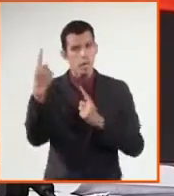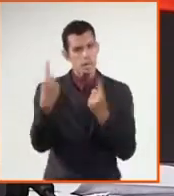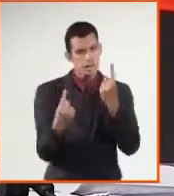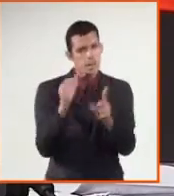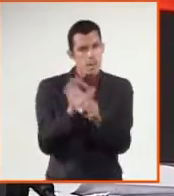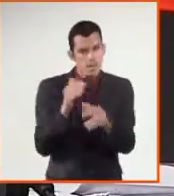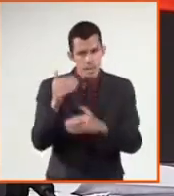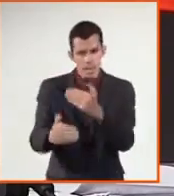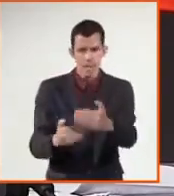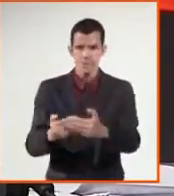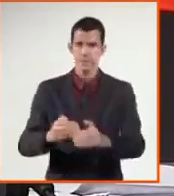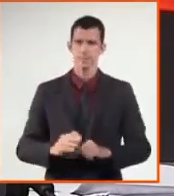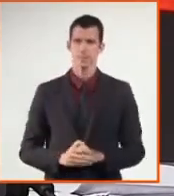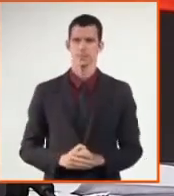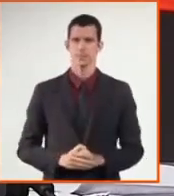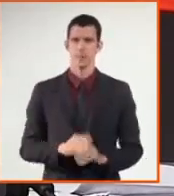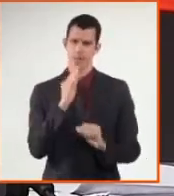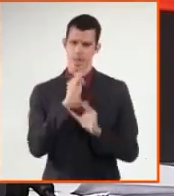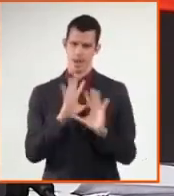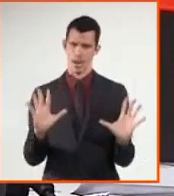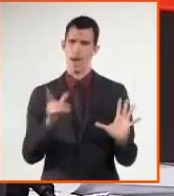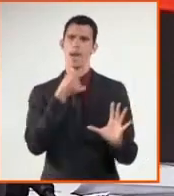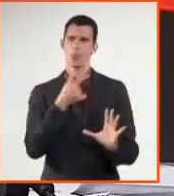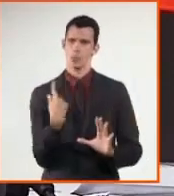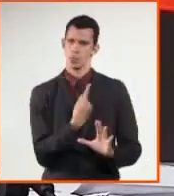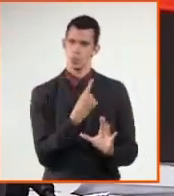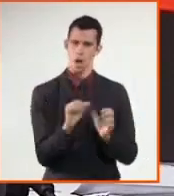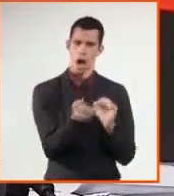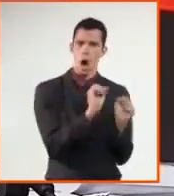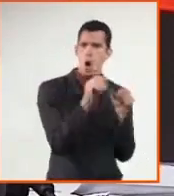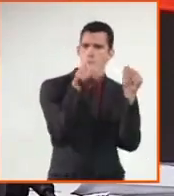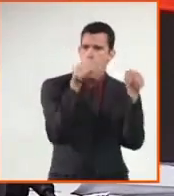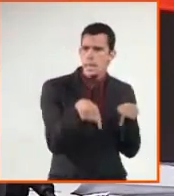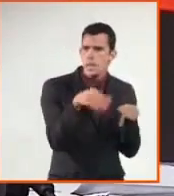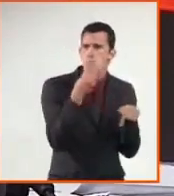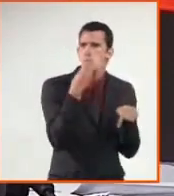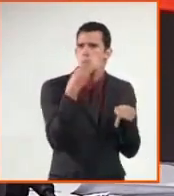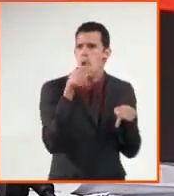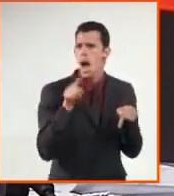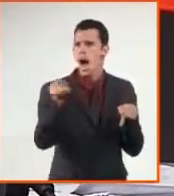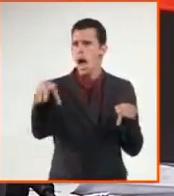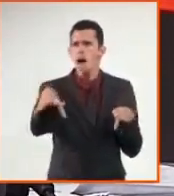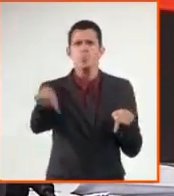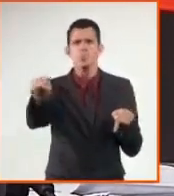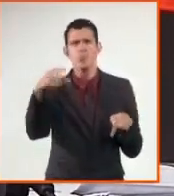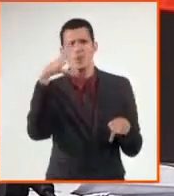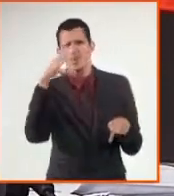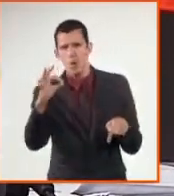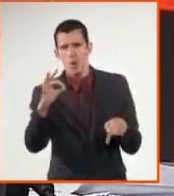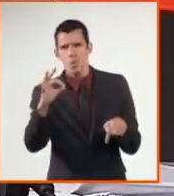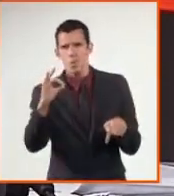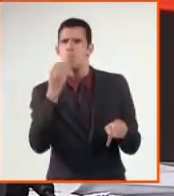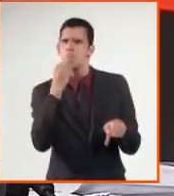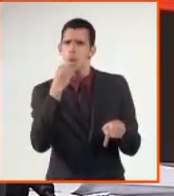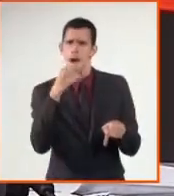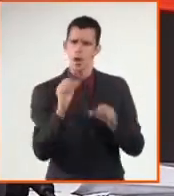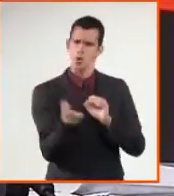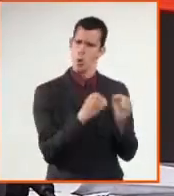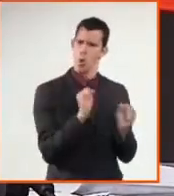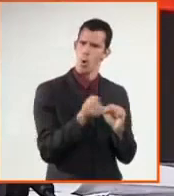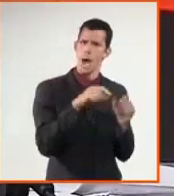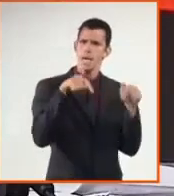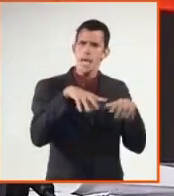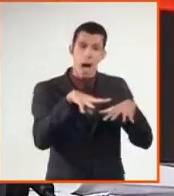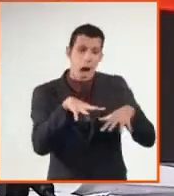la energía que ahorremos uno es la energía que podremos dar lo darles a otros y aquí intervenimos desde la empresa estatal la forma externo estatal la